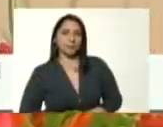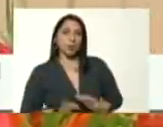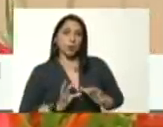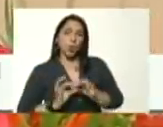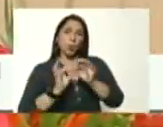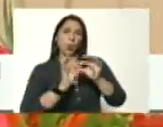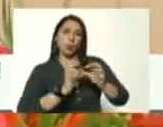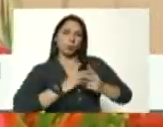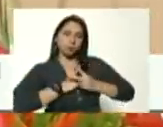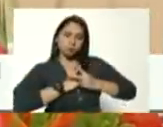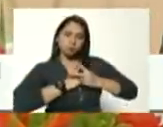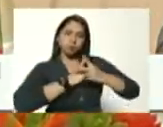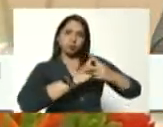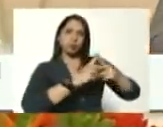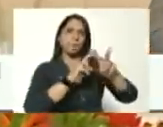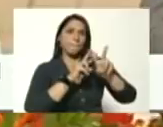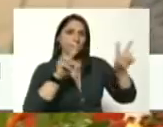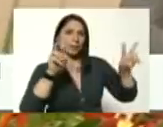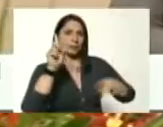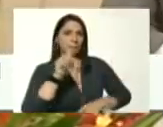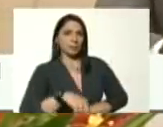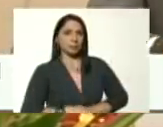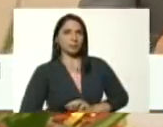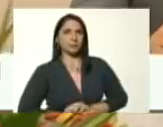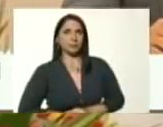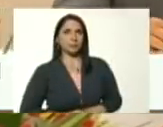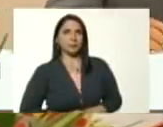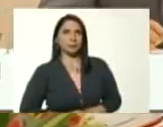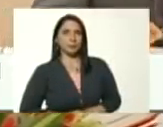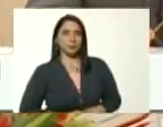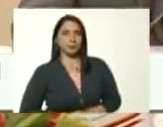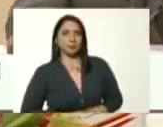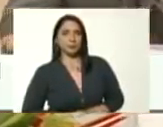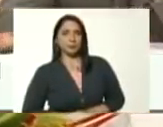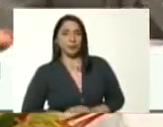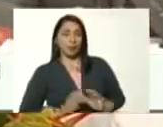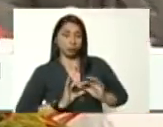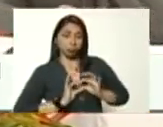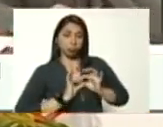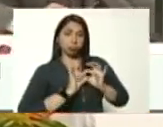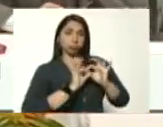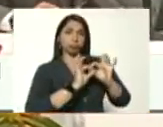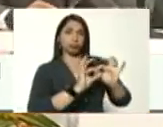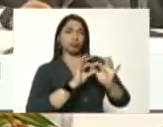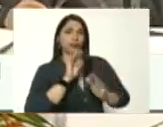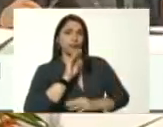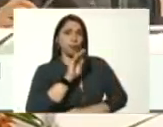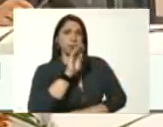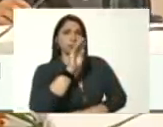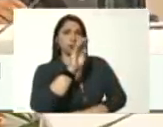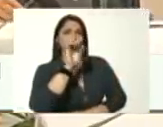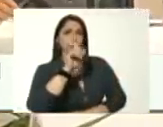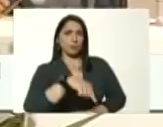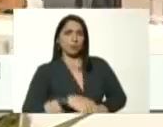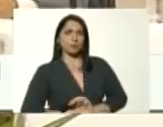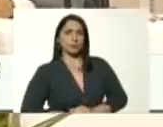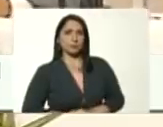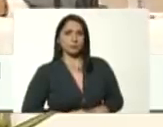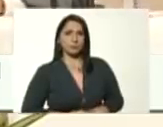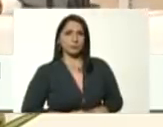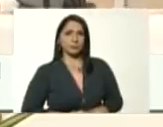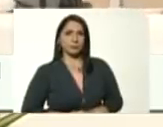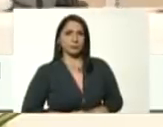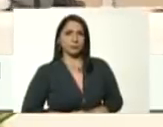vocación para la paz también y nos une el futuro también porque